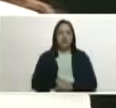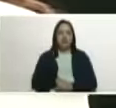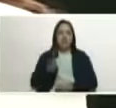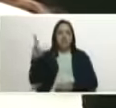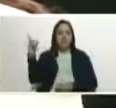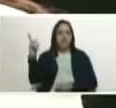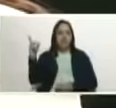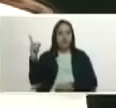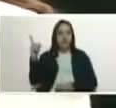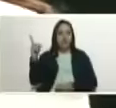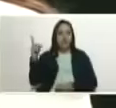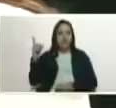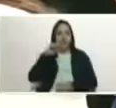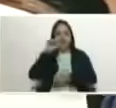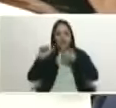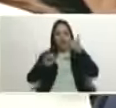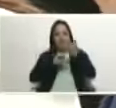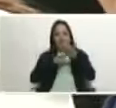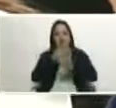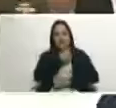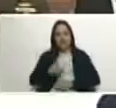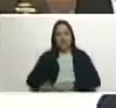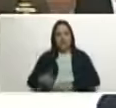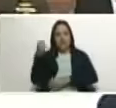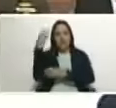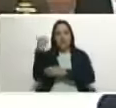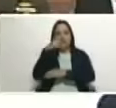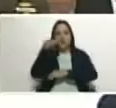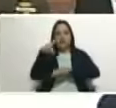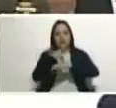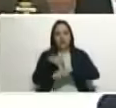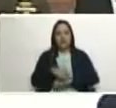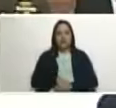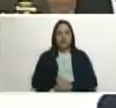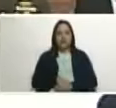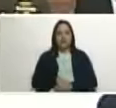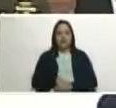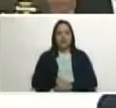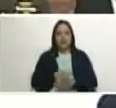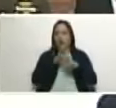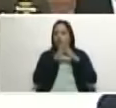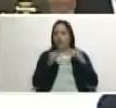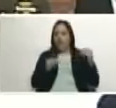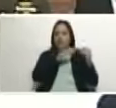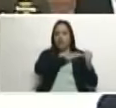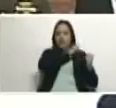segunda vicepresidenta de la Asamblea Nacional, su junta directiva en pleno.